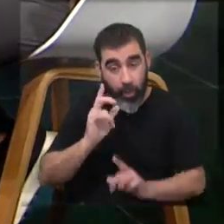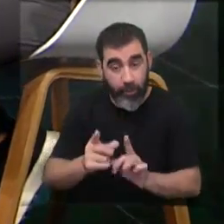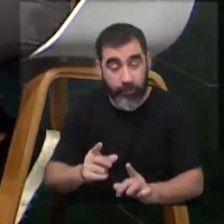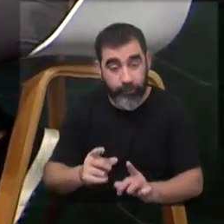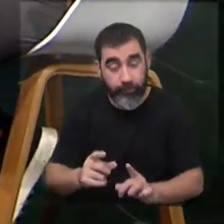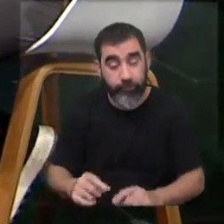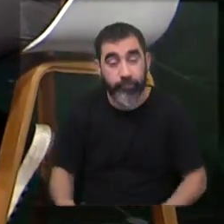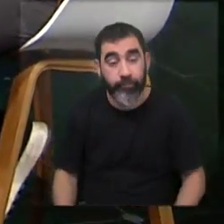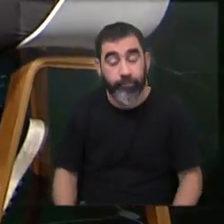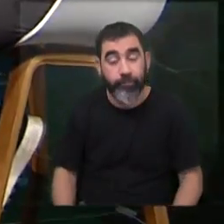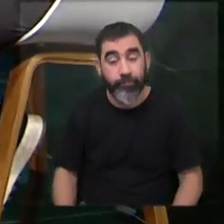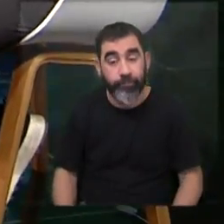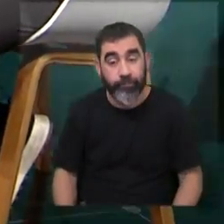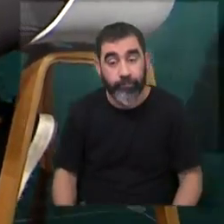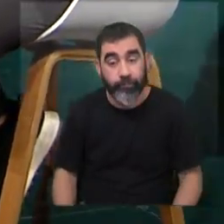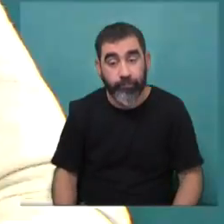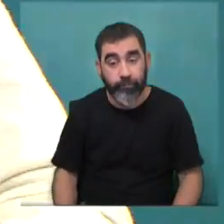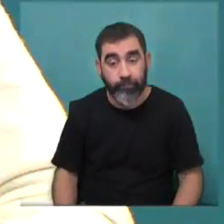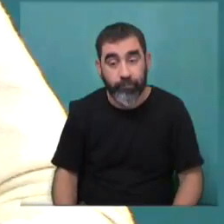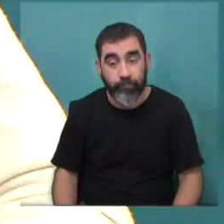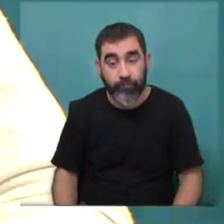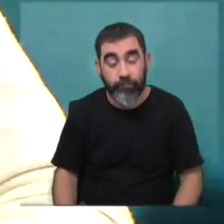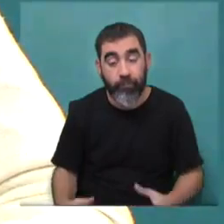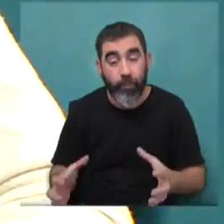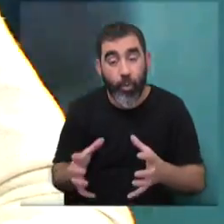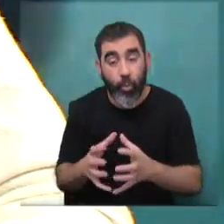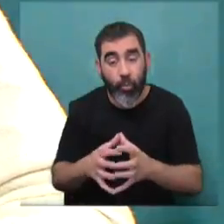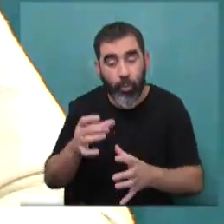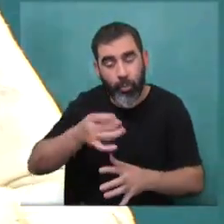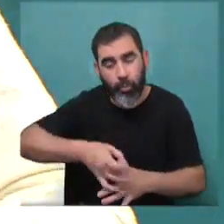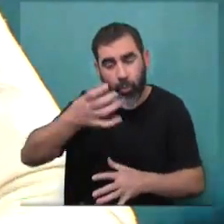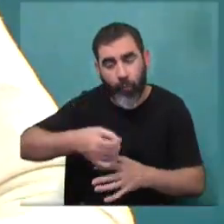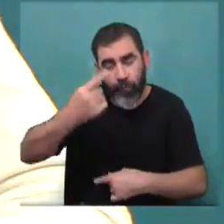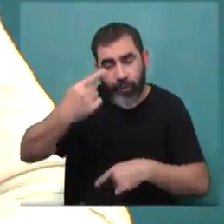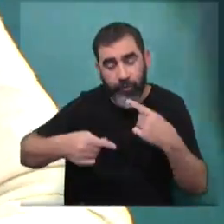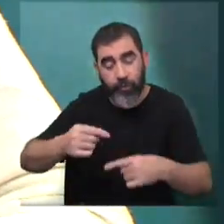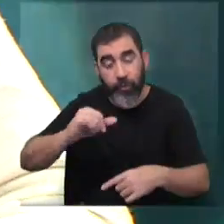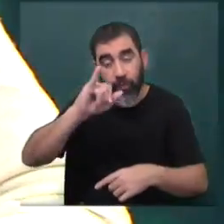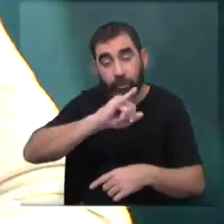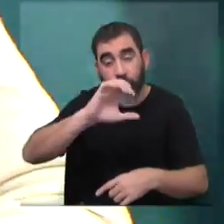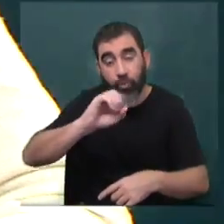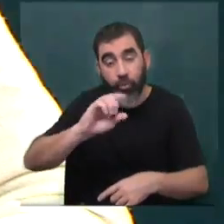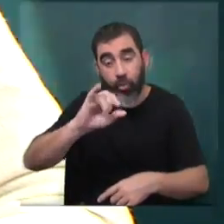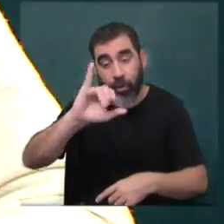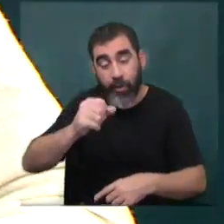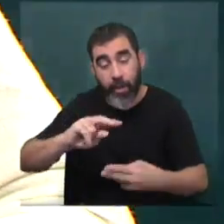biología humana, quise decir. Esto es un grupo interdisciplinario. Claro. Zoología, genética,